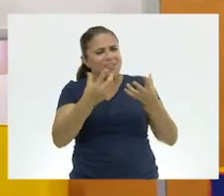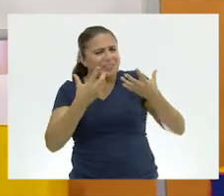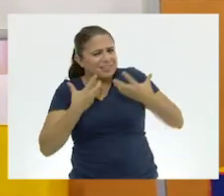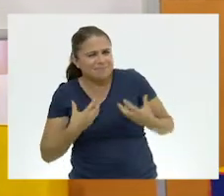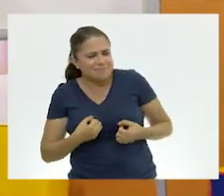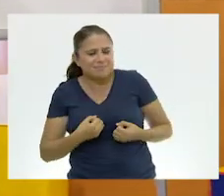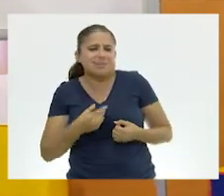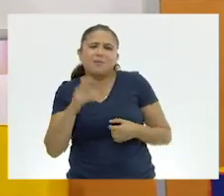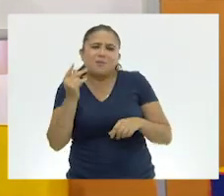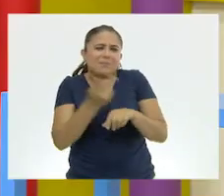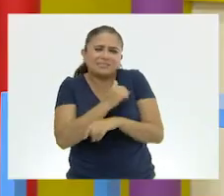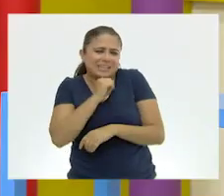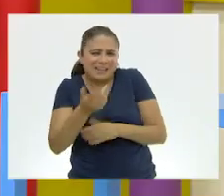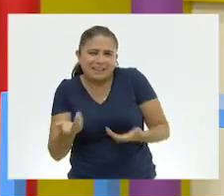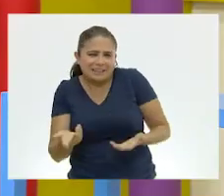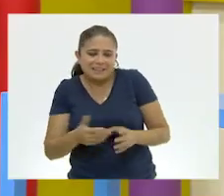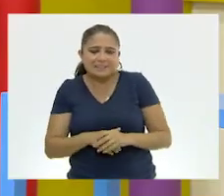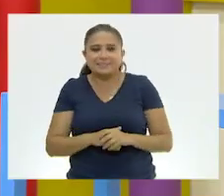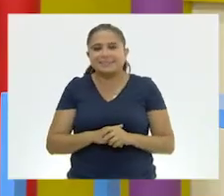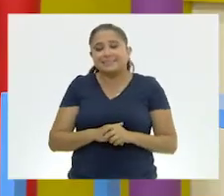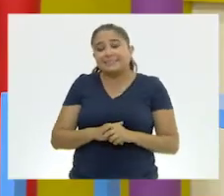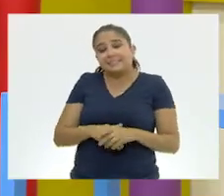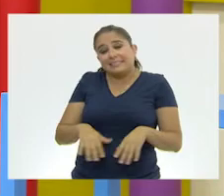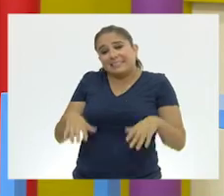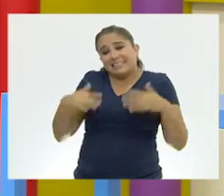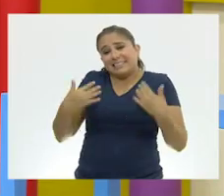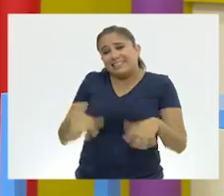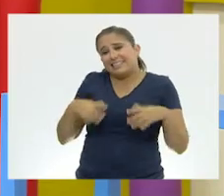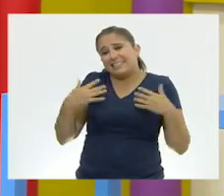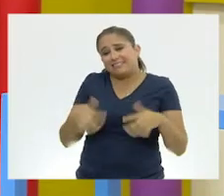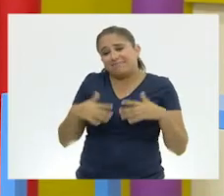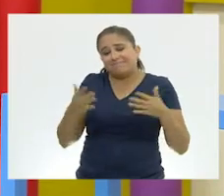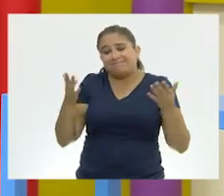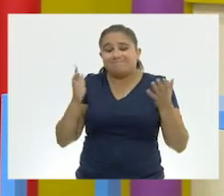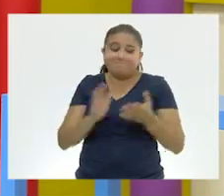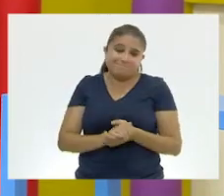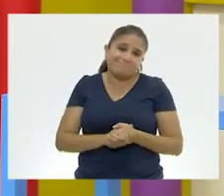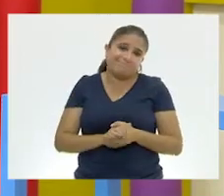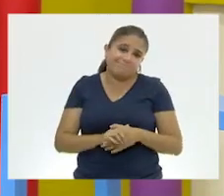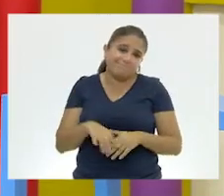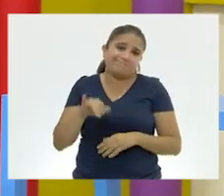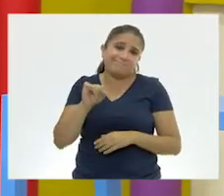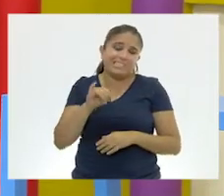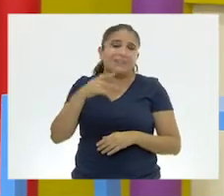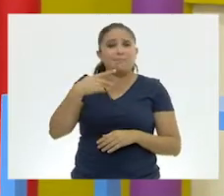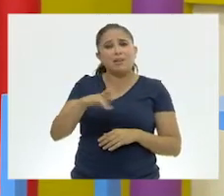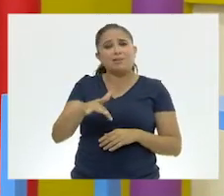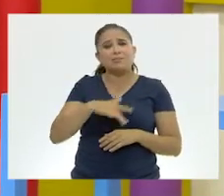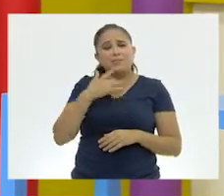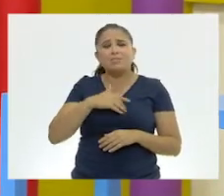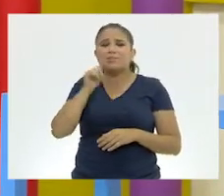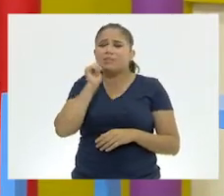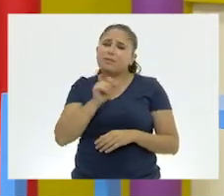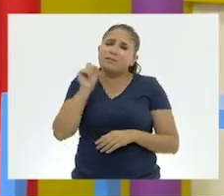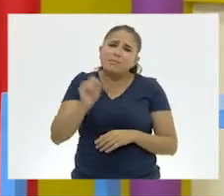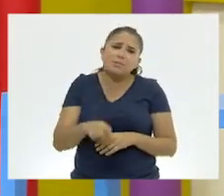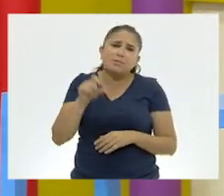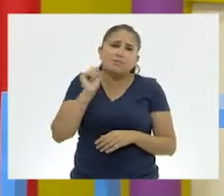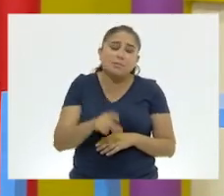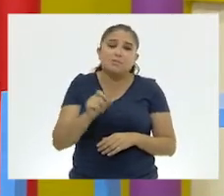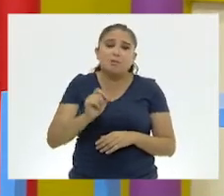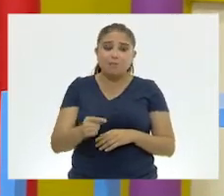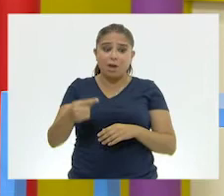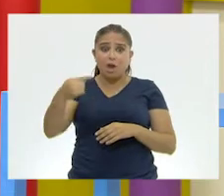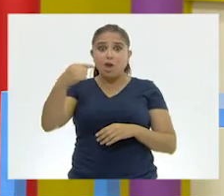no ganamos nada. Híjole, pues sí, pero es que siento que siempre me pasa esto.